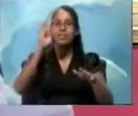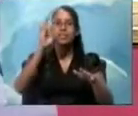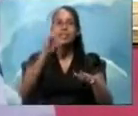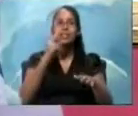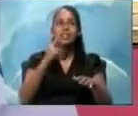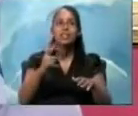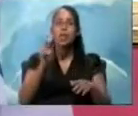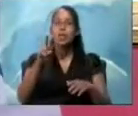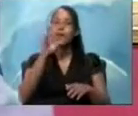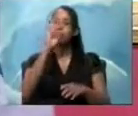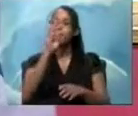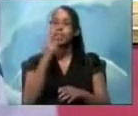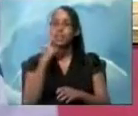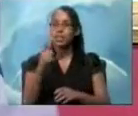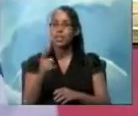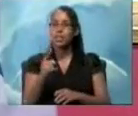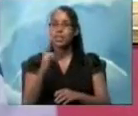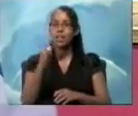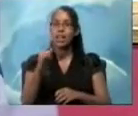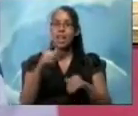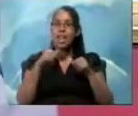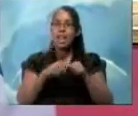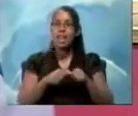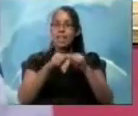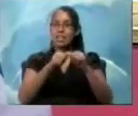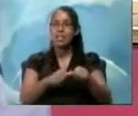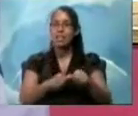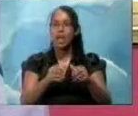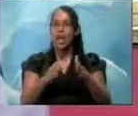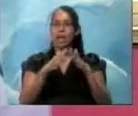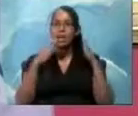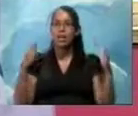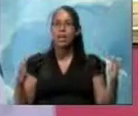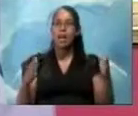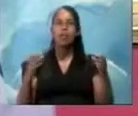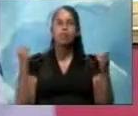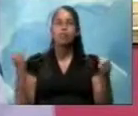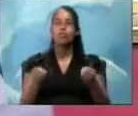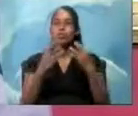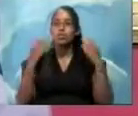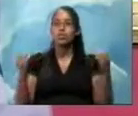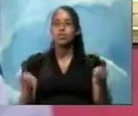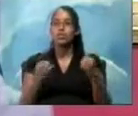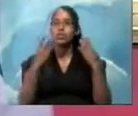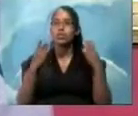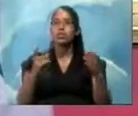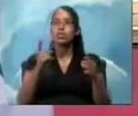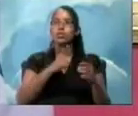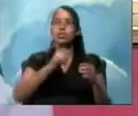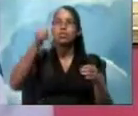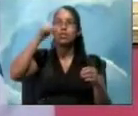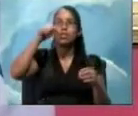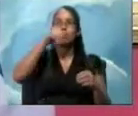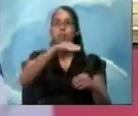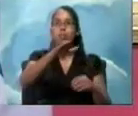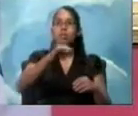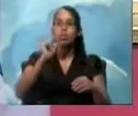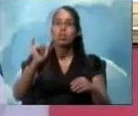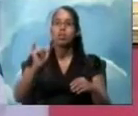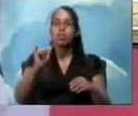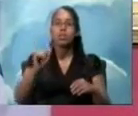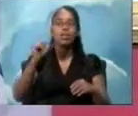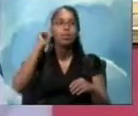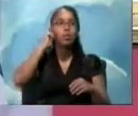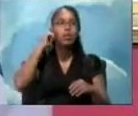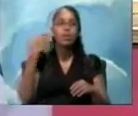el 27, dice, y le seguían gran multitud del pueblo y de mujeres